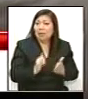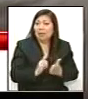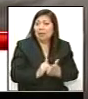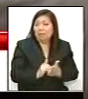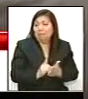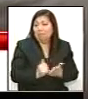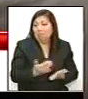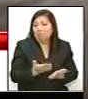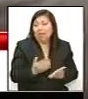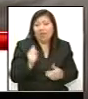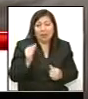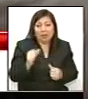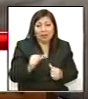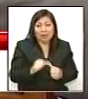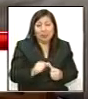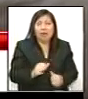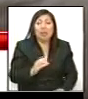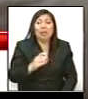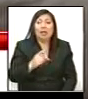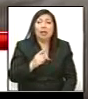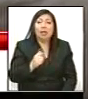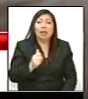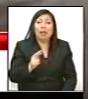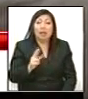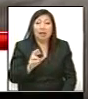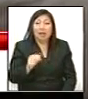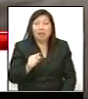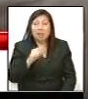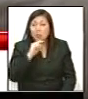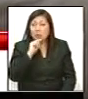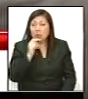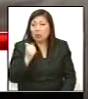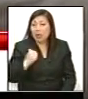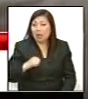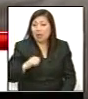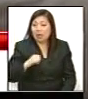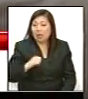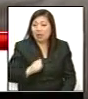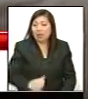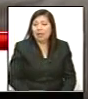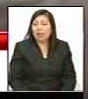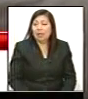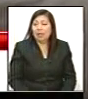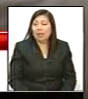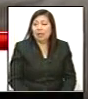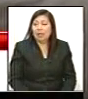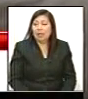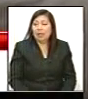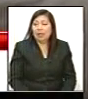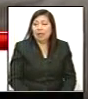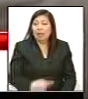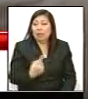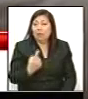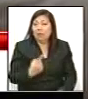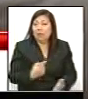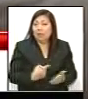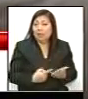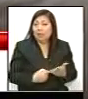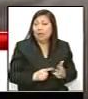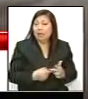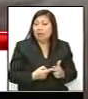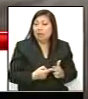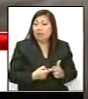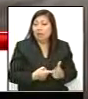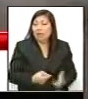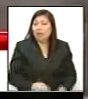ha recordado Carla Scheffel, en el sentido de que había un alcalde de Lima, Héctor García Ribeiro, que fue uno de los que inició de